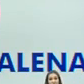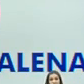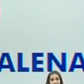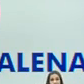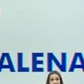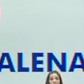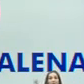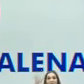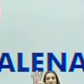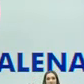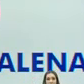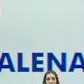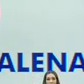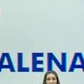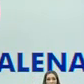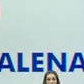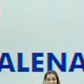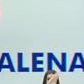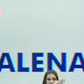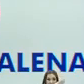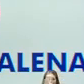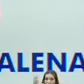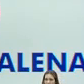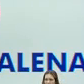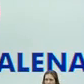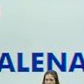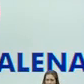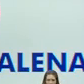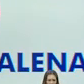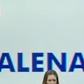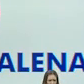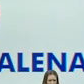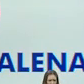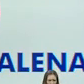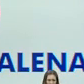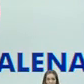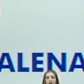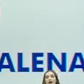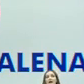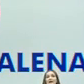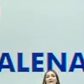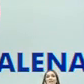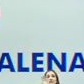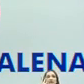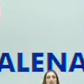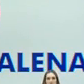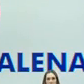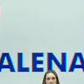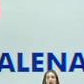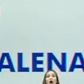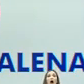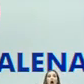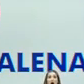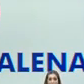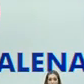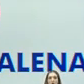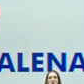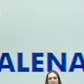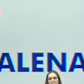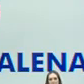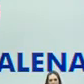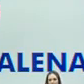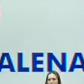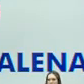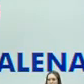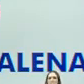navegación y una vez surtidos todos los trámites de ingreso, su tripulación debe retomar de manera inmediata